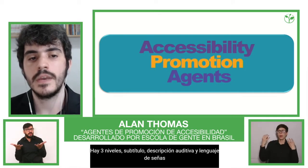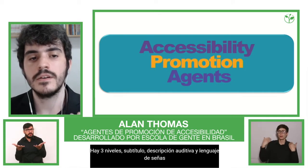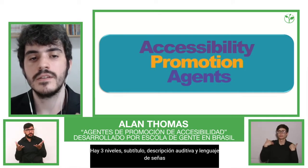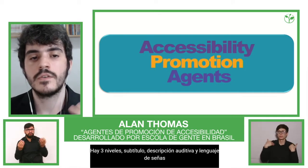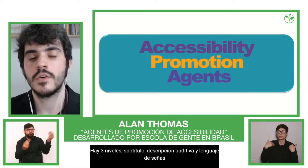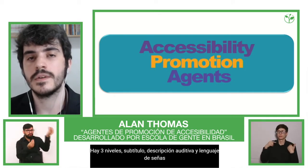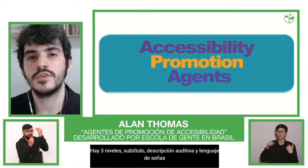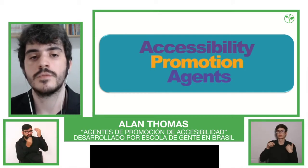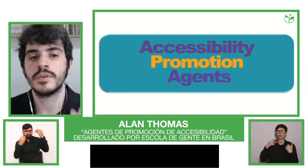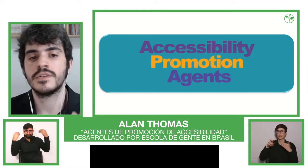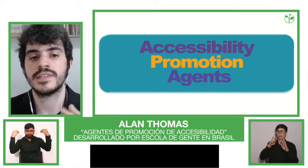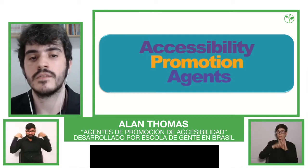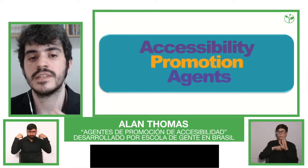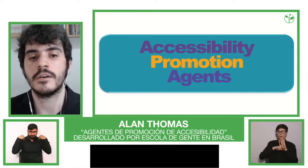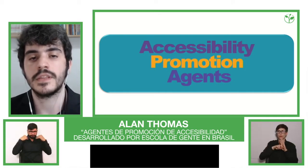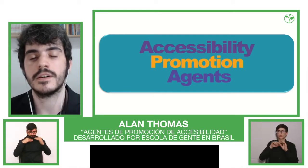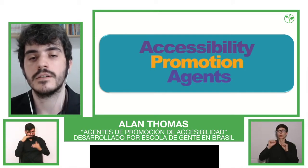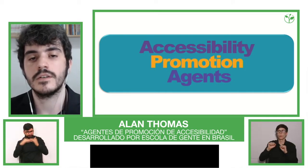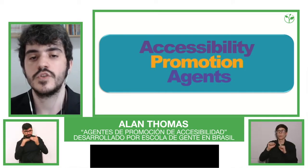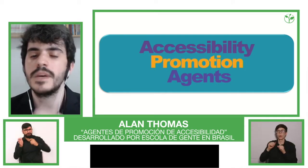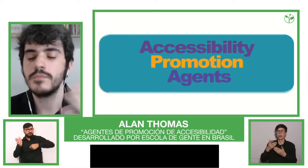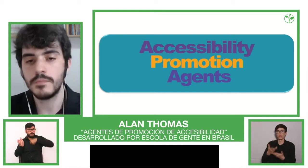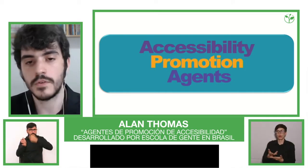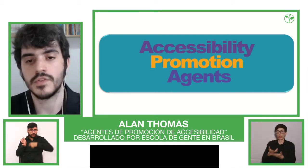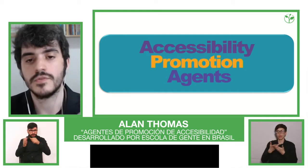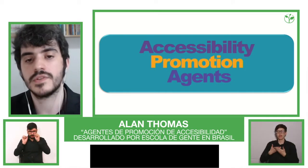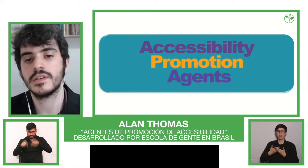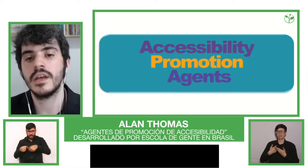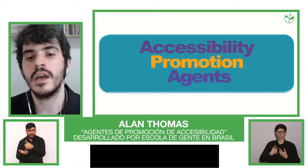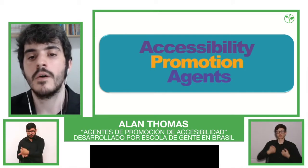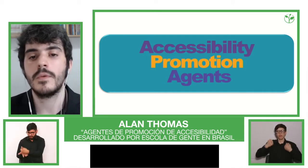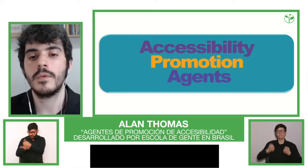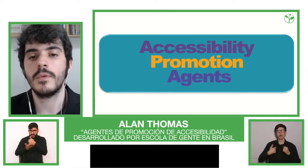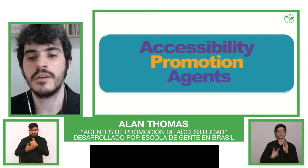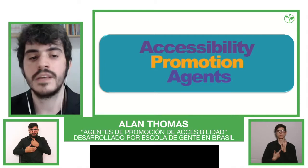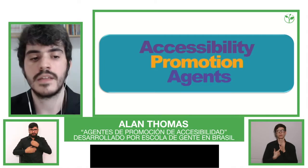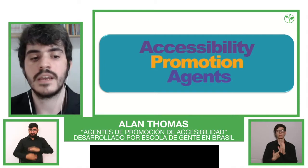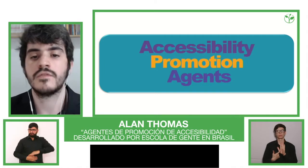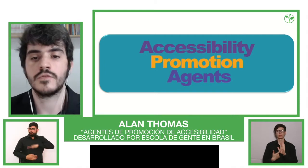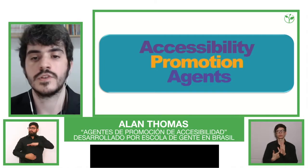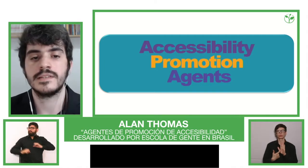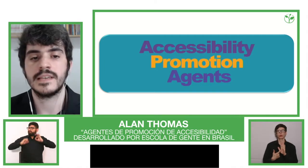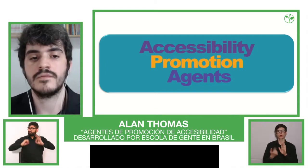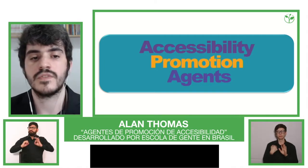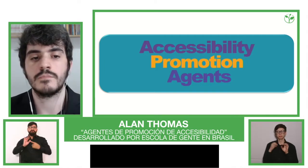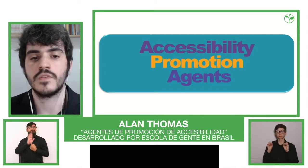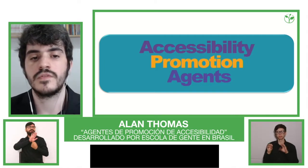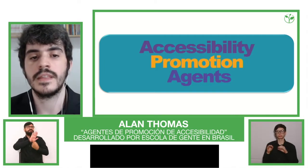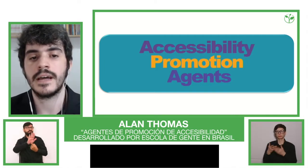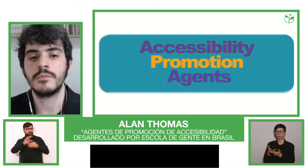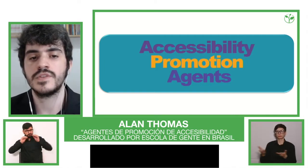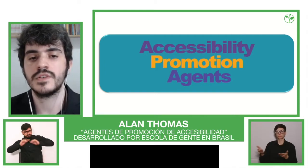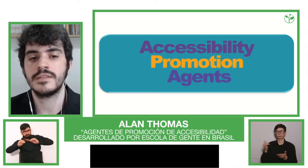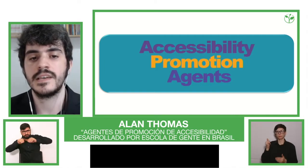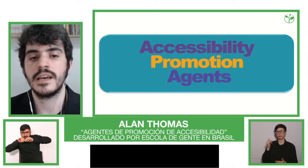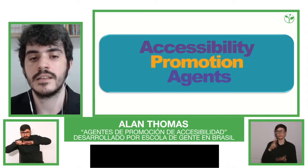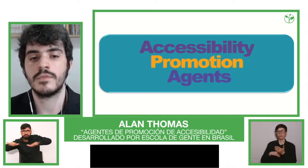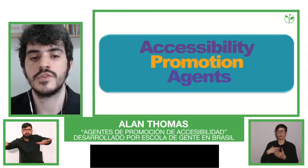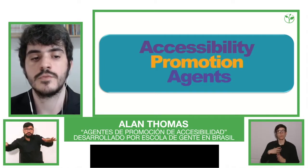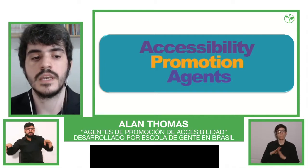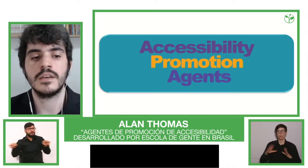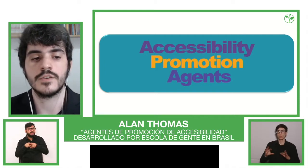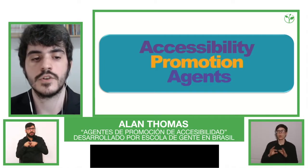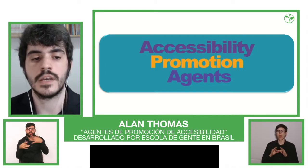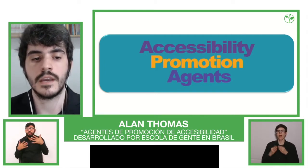Deepened Transfer. Tenemos la valentía de mostrarnos, de hacer propuestas. Y estamos muy agradecidos al equipo por